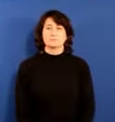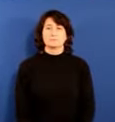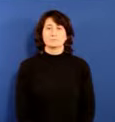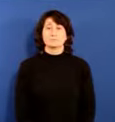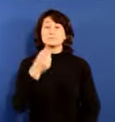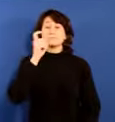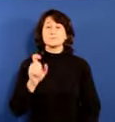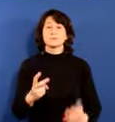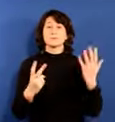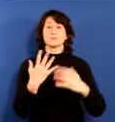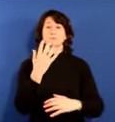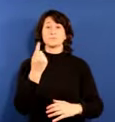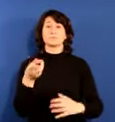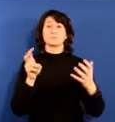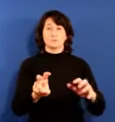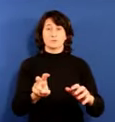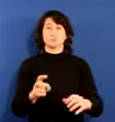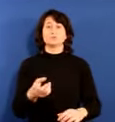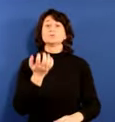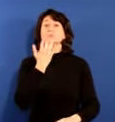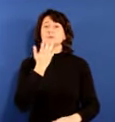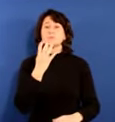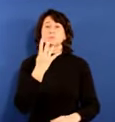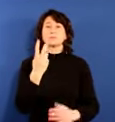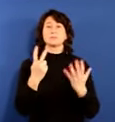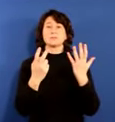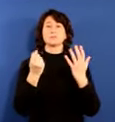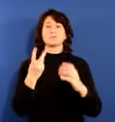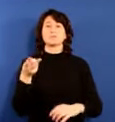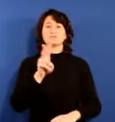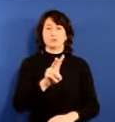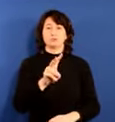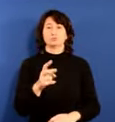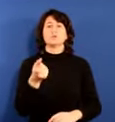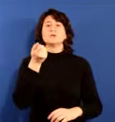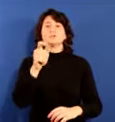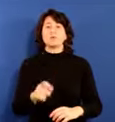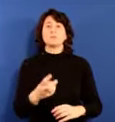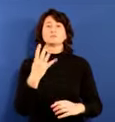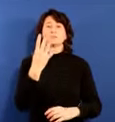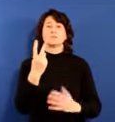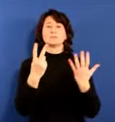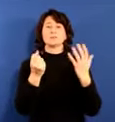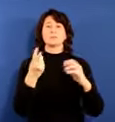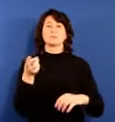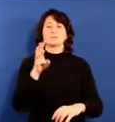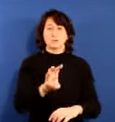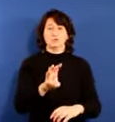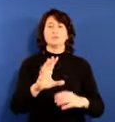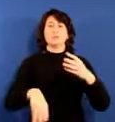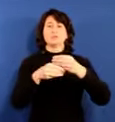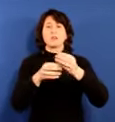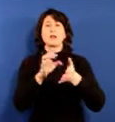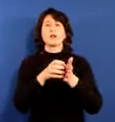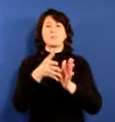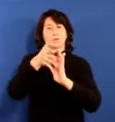y 2 años más tarde se editó el diccionario Labayru, complementario del anterior. A finales de 2011 vio la luz una